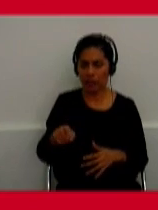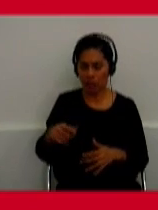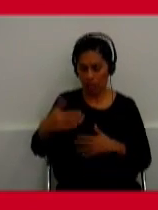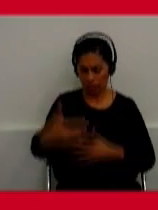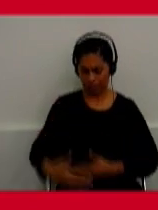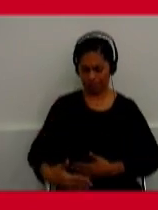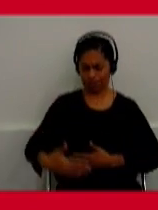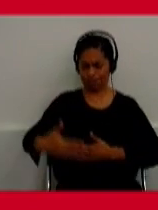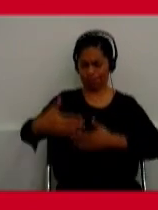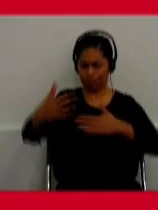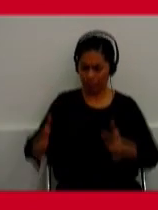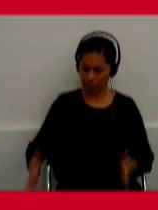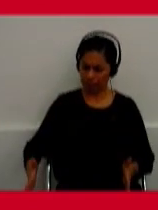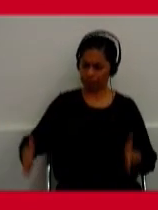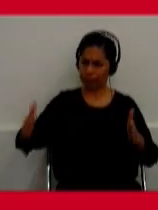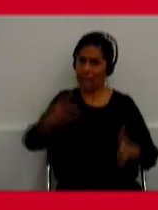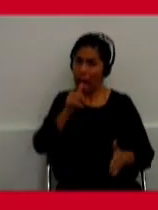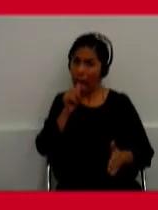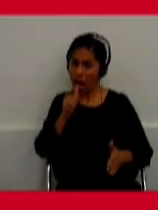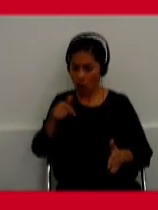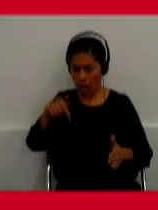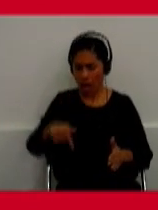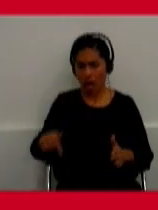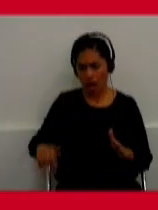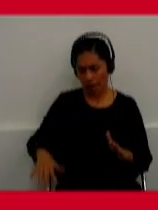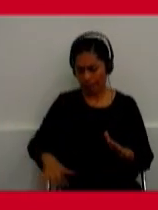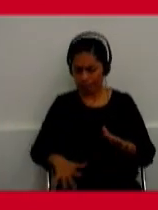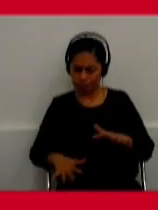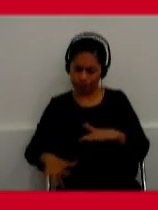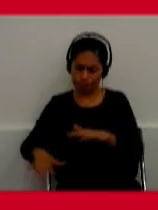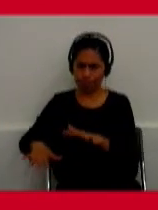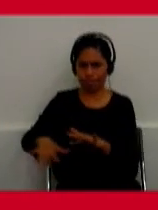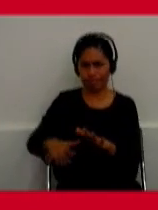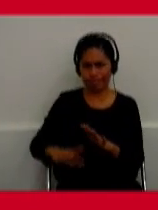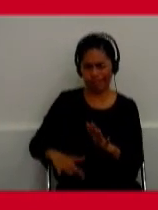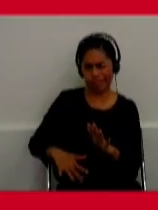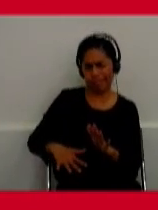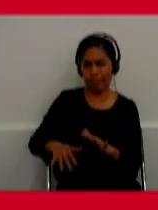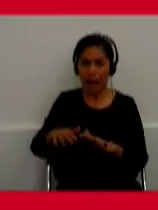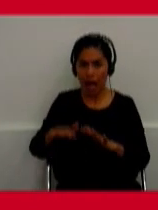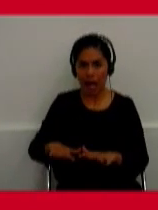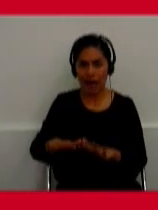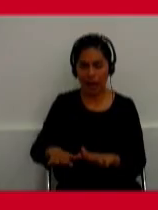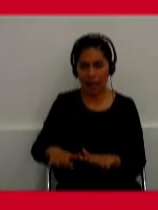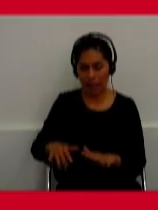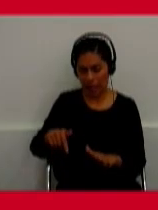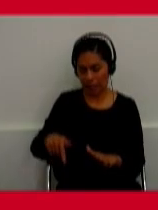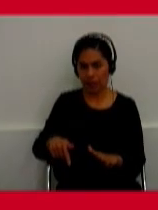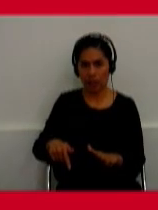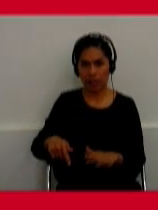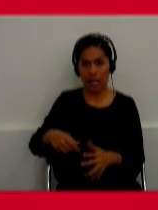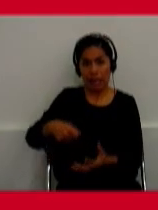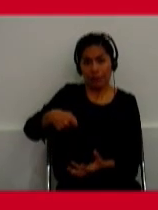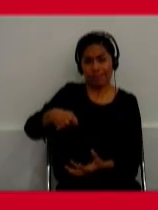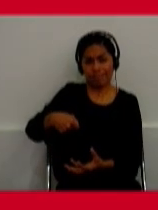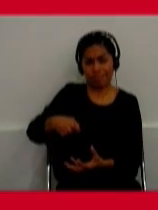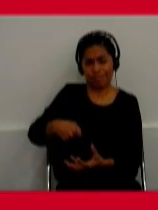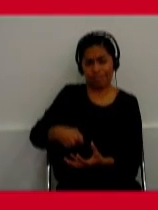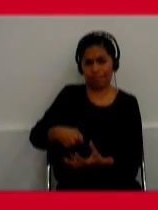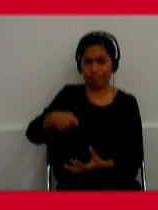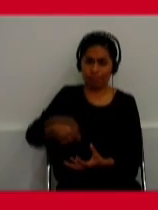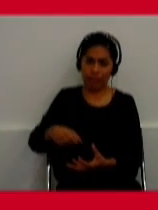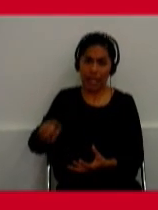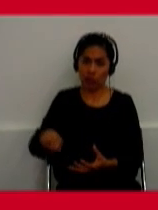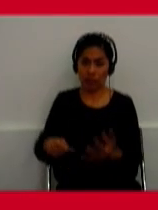¿no? Con la menor cantidad de agua. Entonces, a eso se está apuntando la disposición de relaves filtrados. De hecho, que es una tecnología